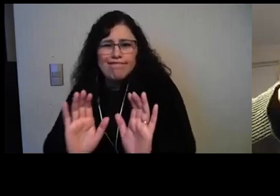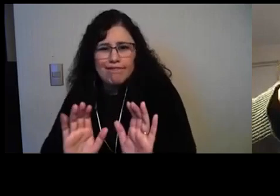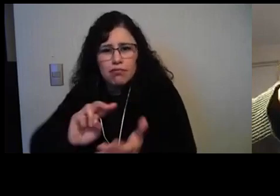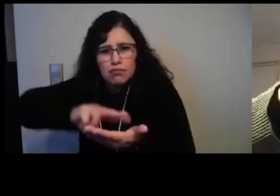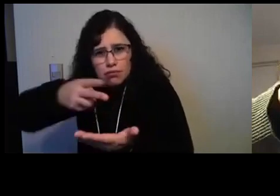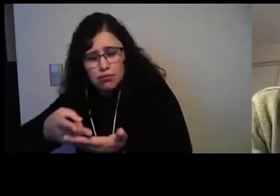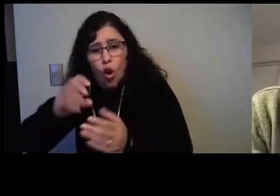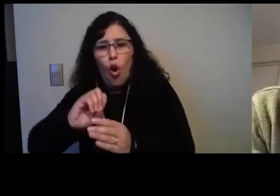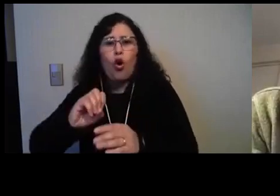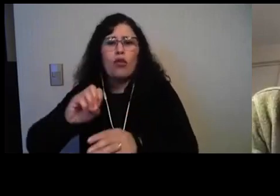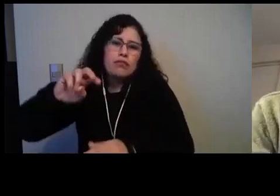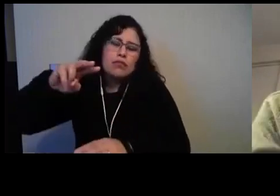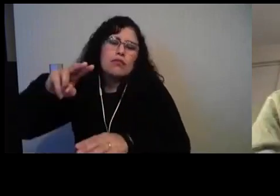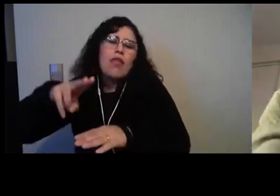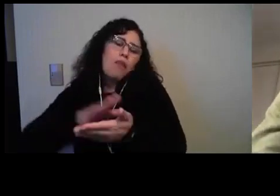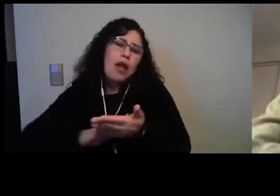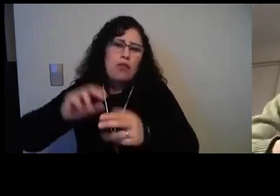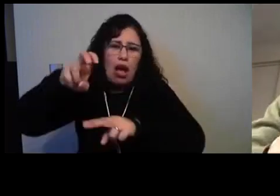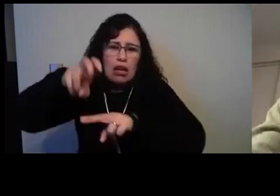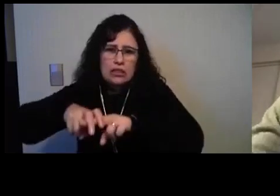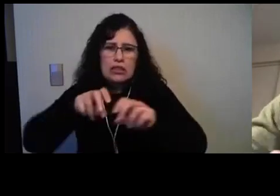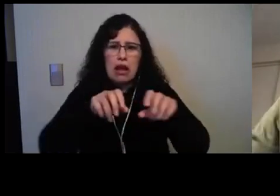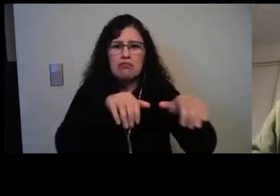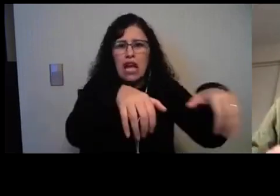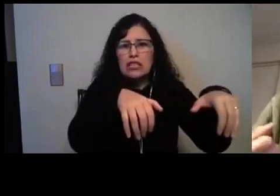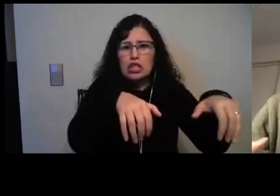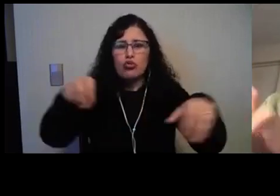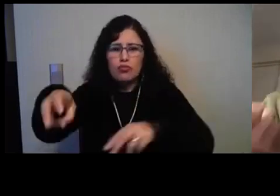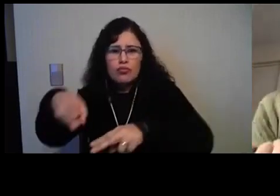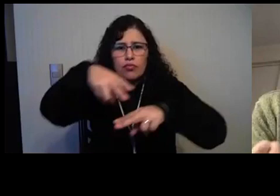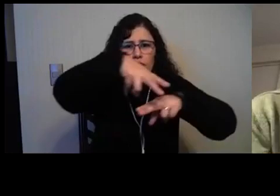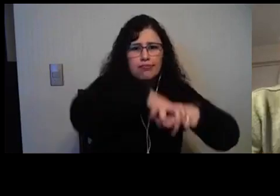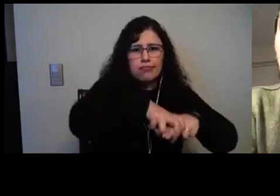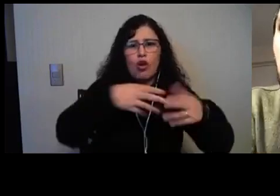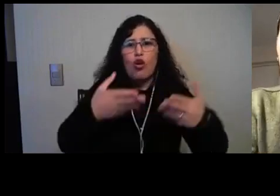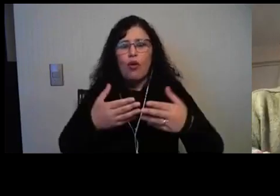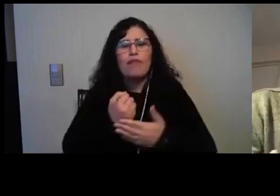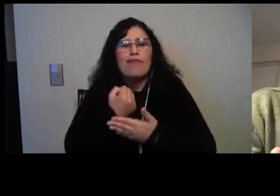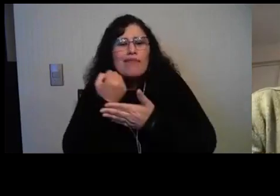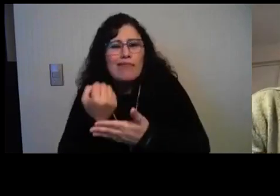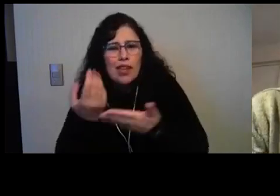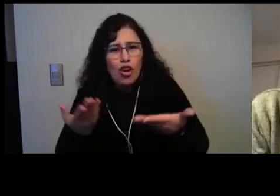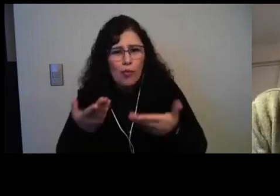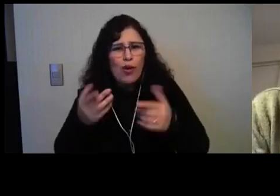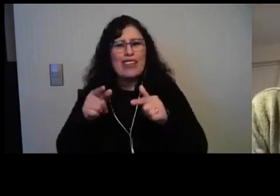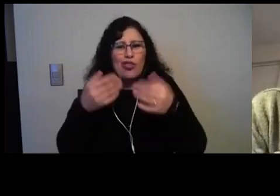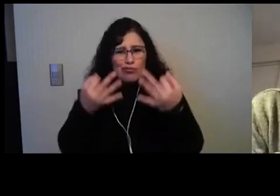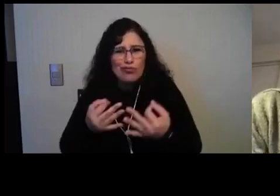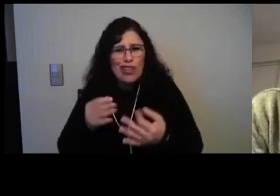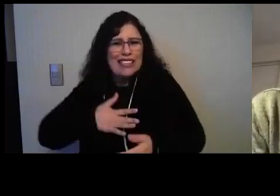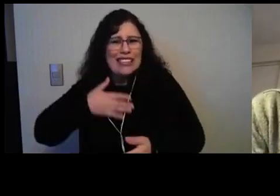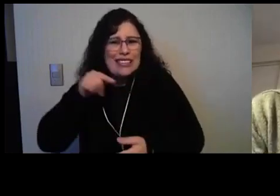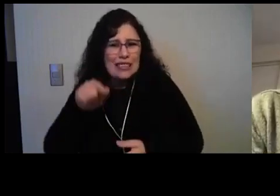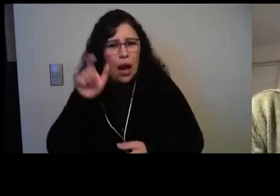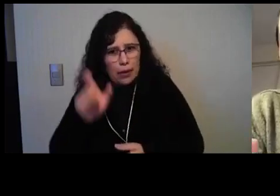silla o de la silla a un sillón, ya toda la fuerza que hay que hacer o la técnica para poder ayudarla, para brindarle seguridad